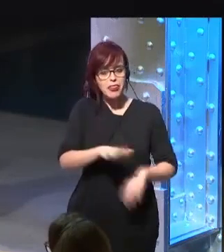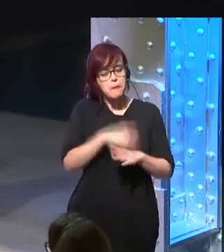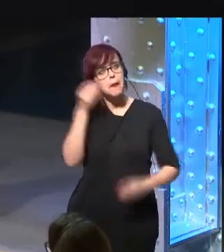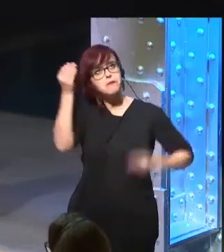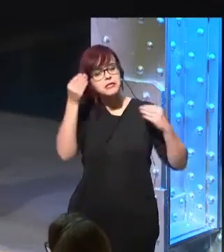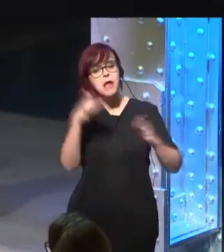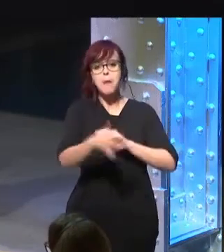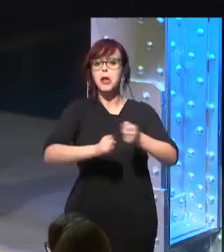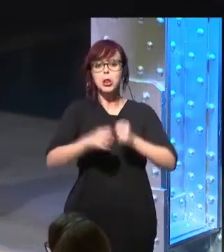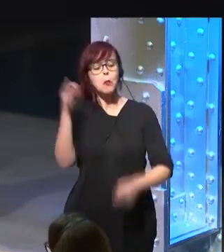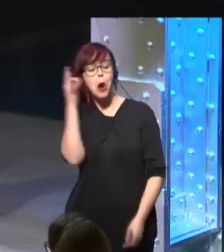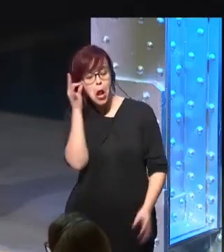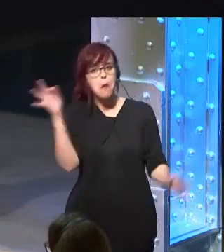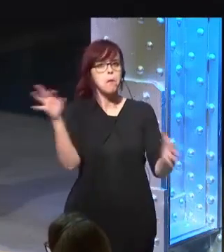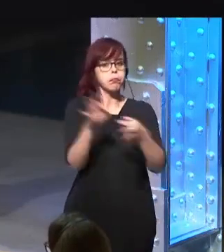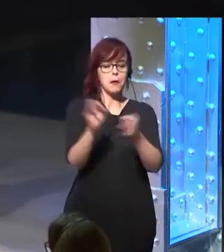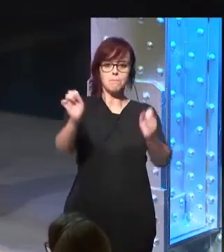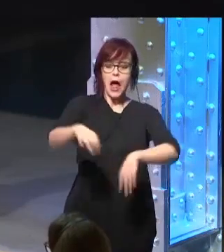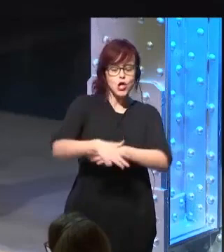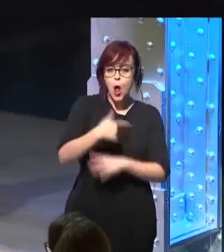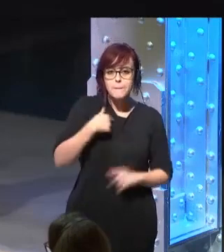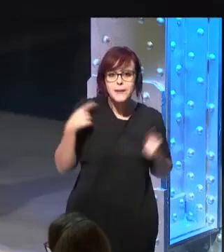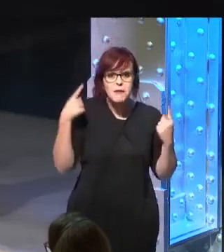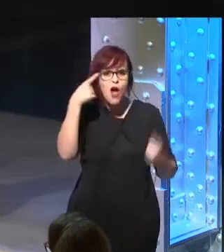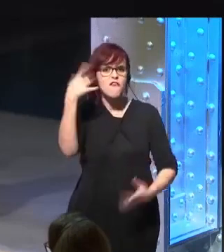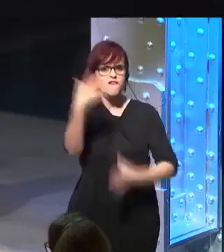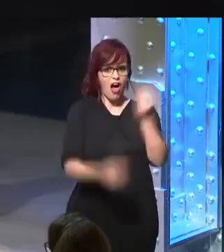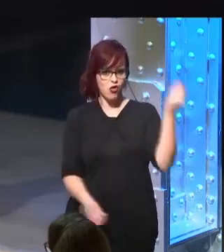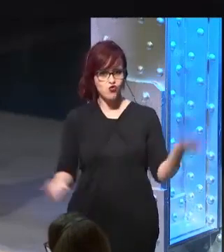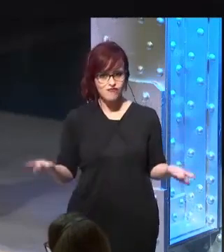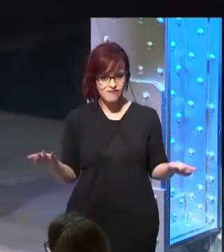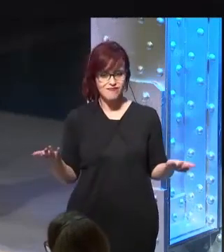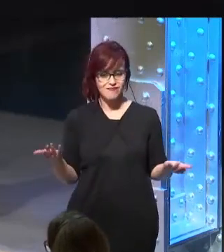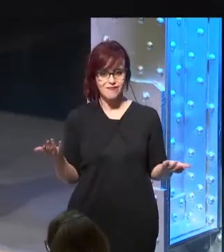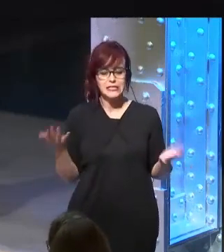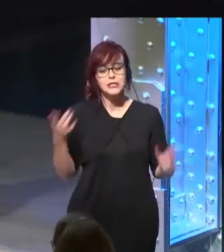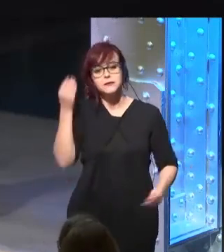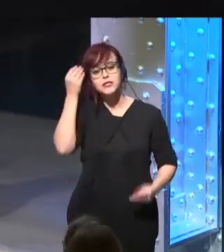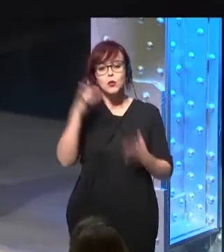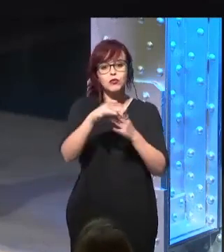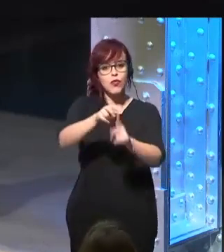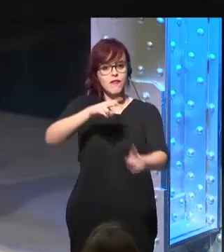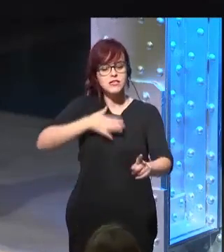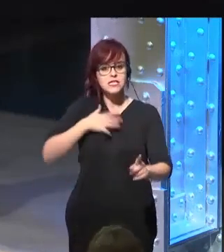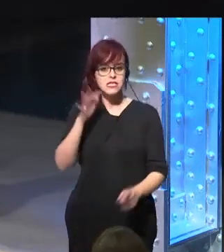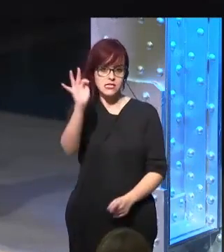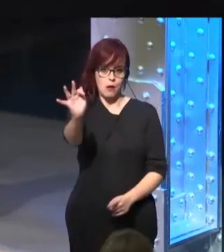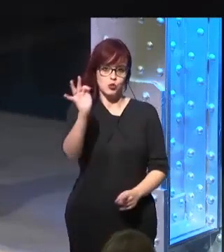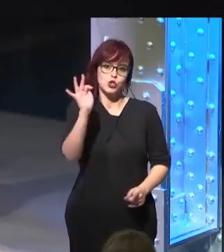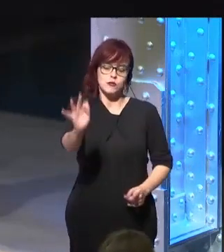pensar así, y pensé que había sido un error, que estaban cometiendo un error. Yo creo que la visión